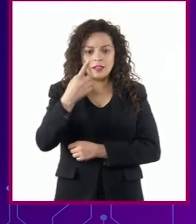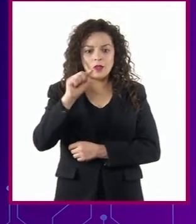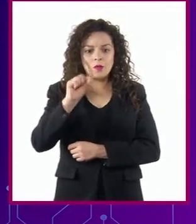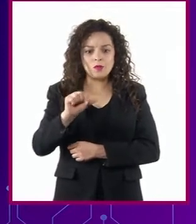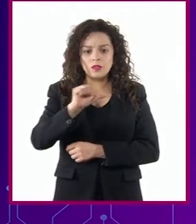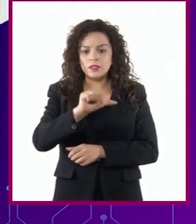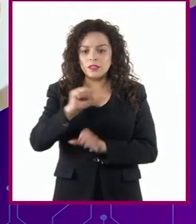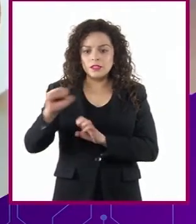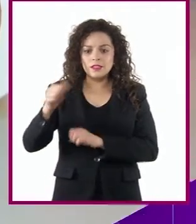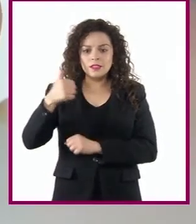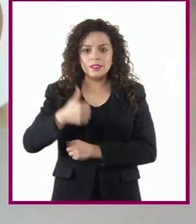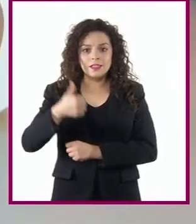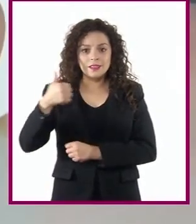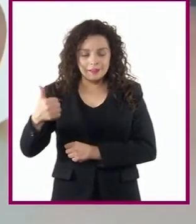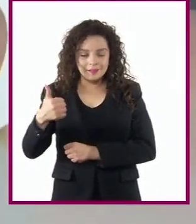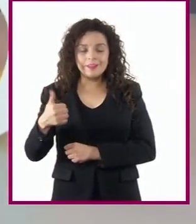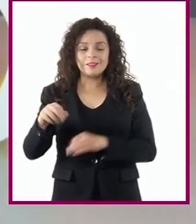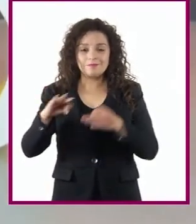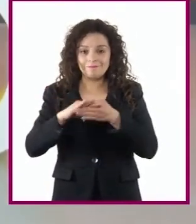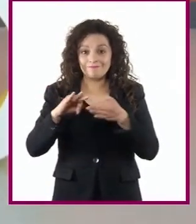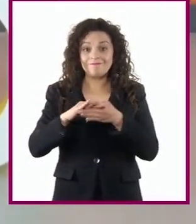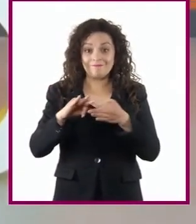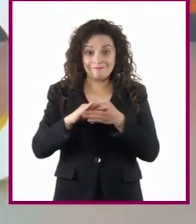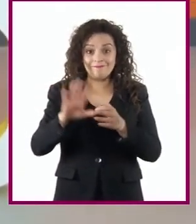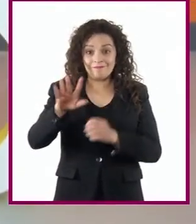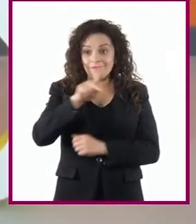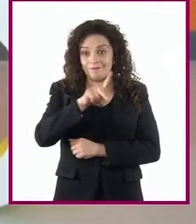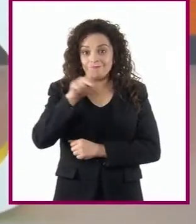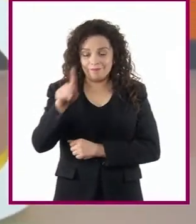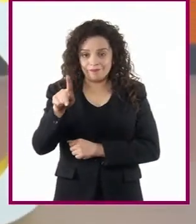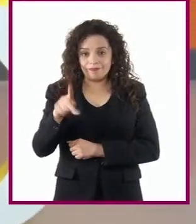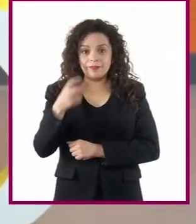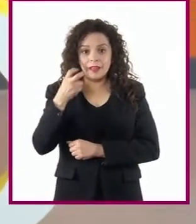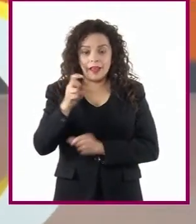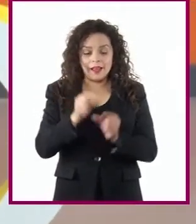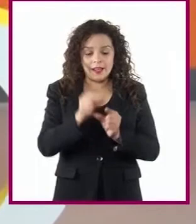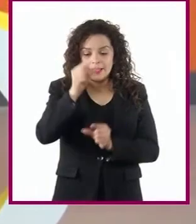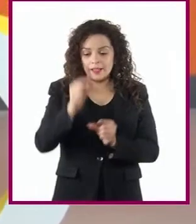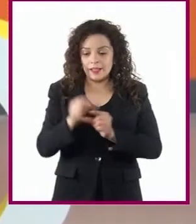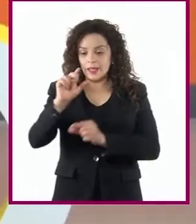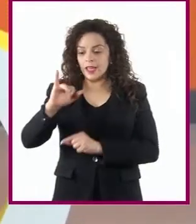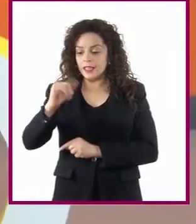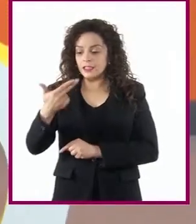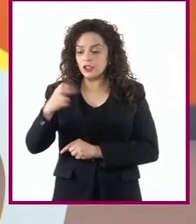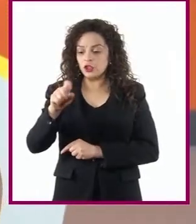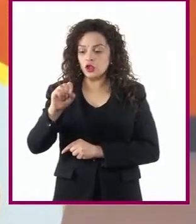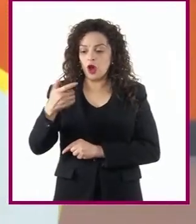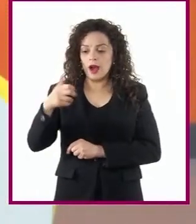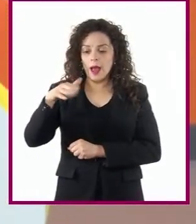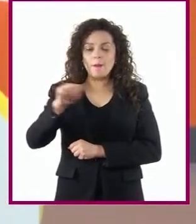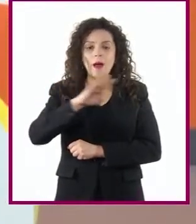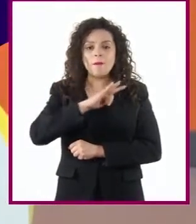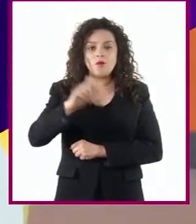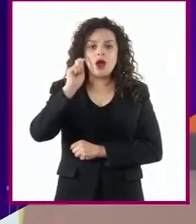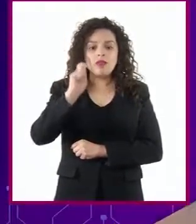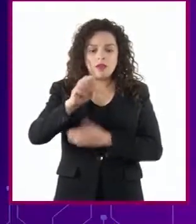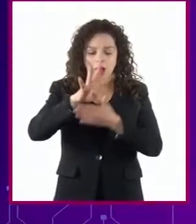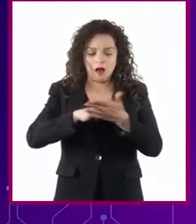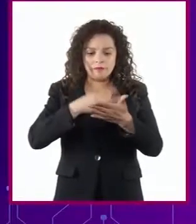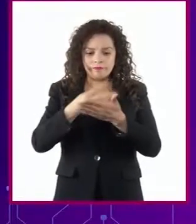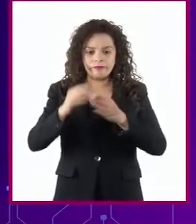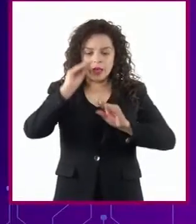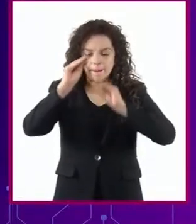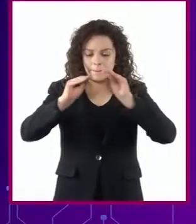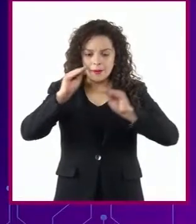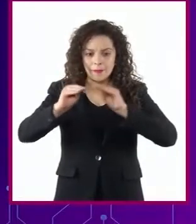31.666. Para calcular la mediana, a partir del histograma podemos concentrar los datos en una tabla como la siguiente. Se anotan los intervalos